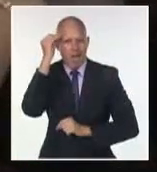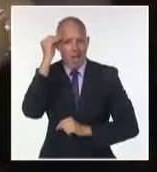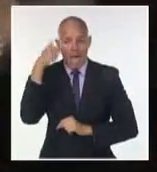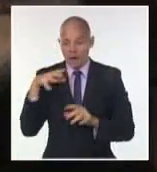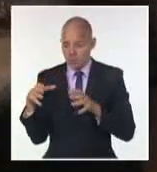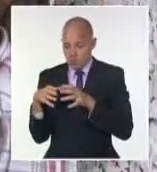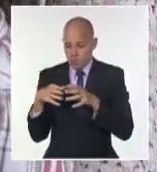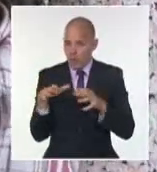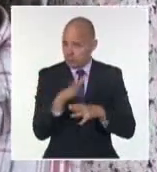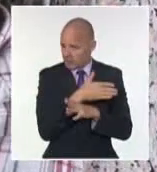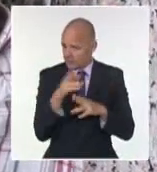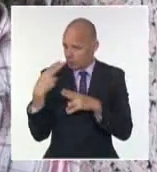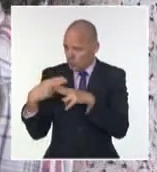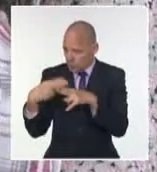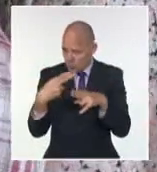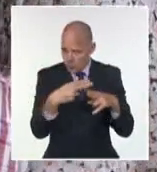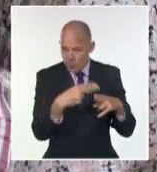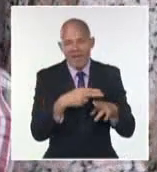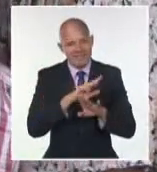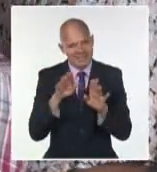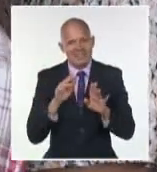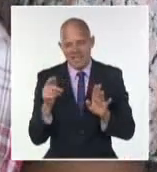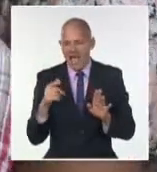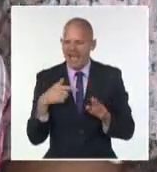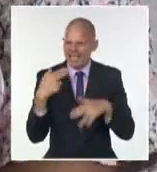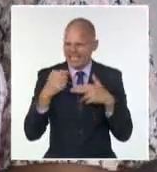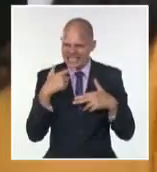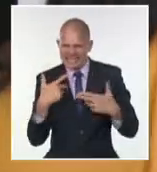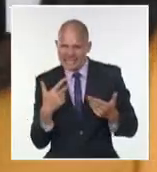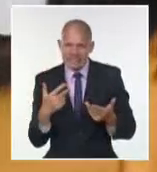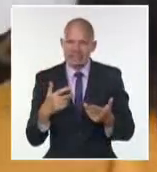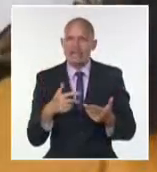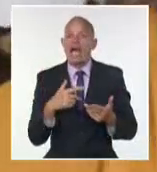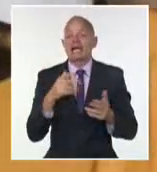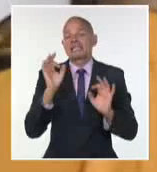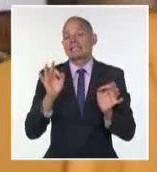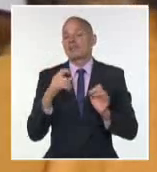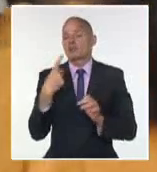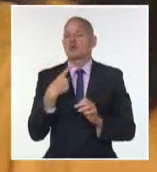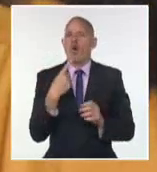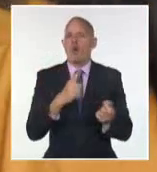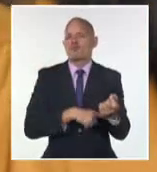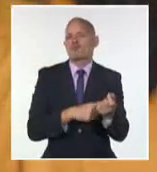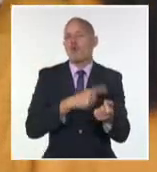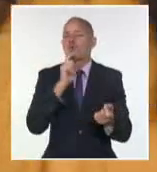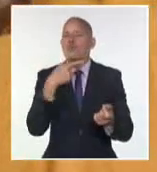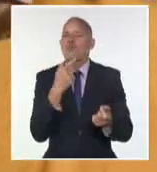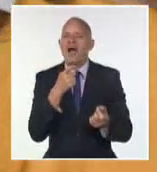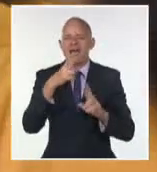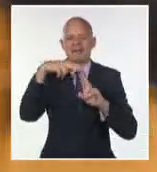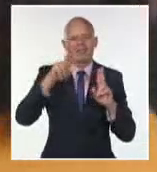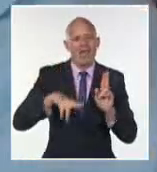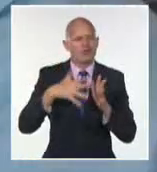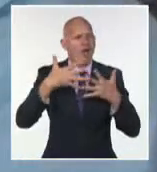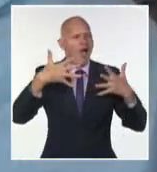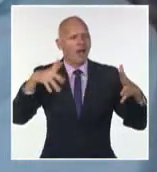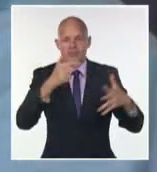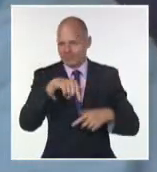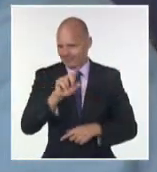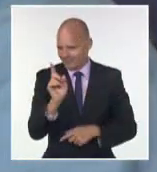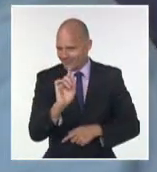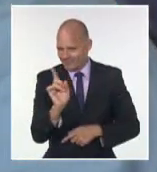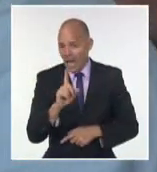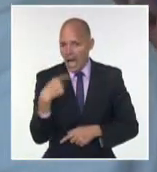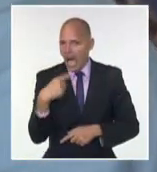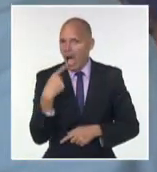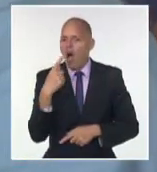Camerata Romeu, entre otras. Las salas de concierto se trasladan esta vez a los barrios. La magia de la música se apropia de escenarios como